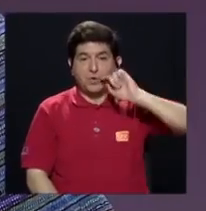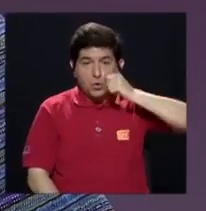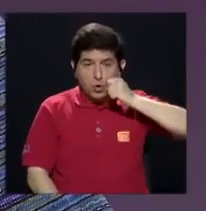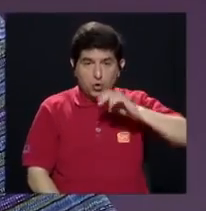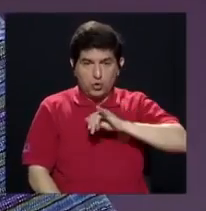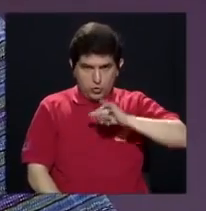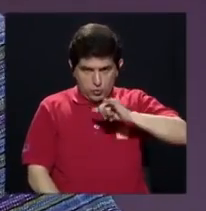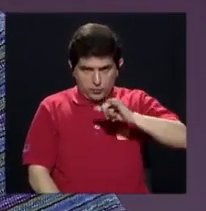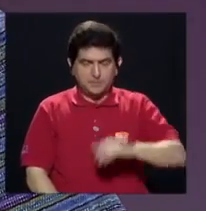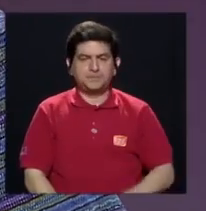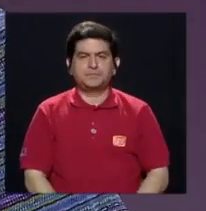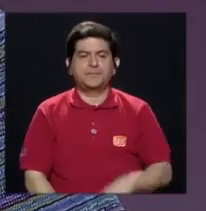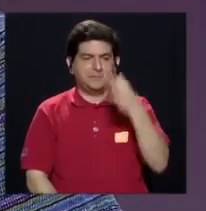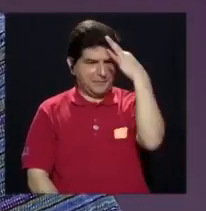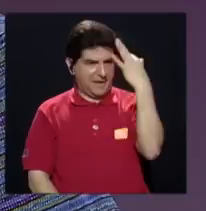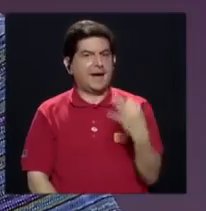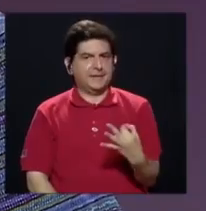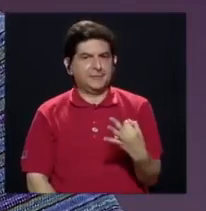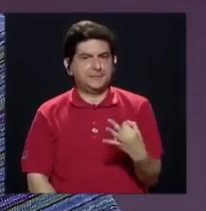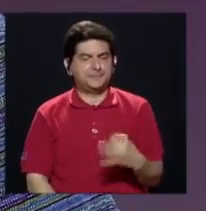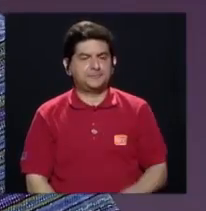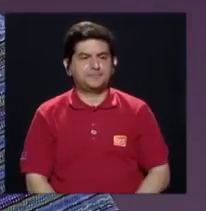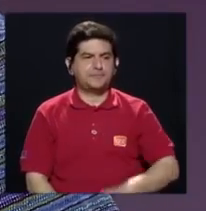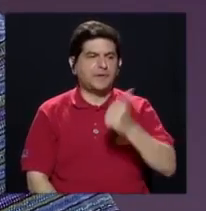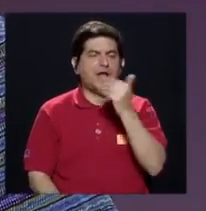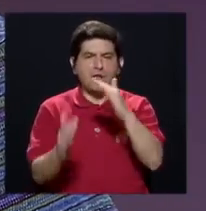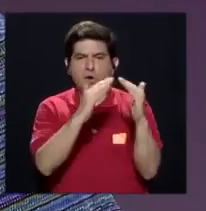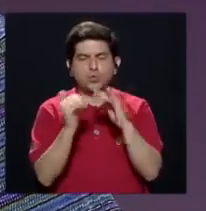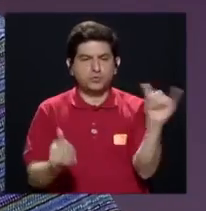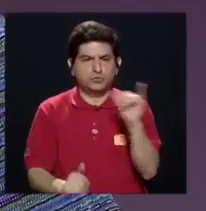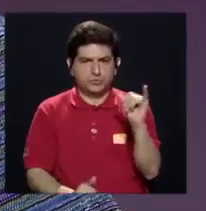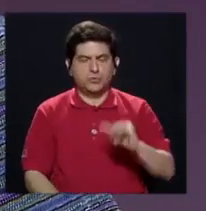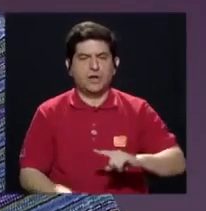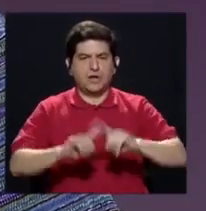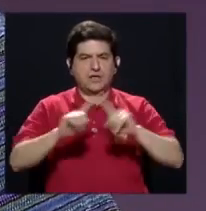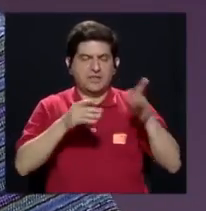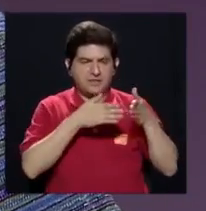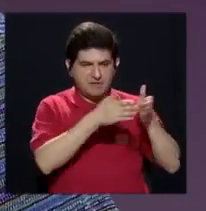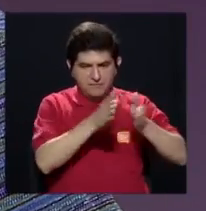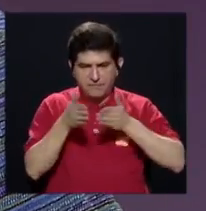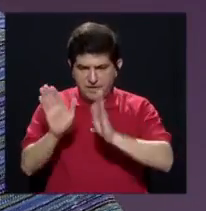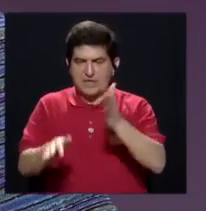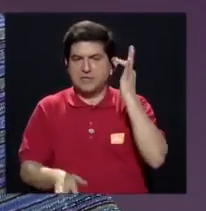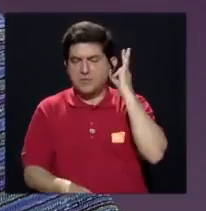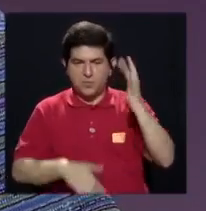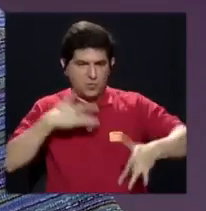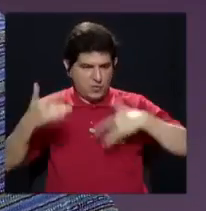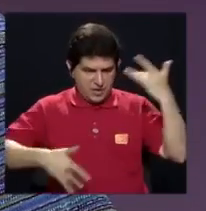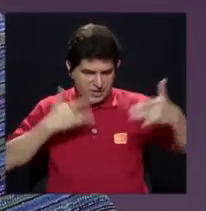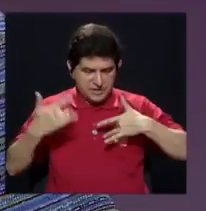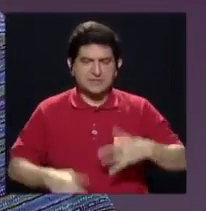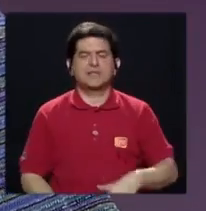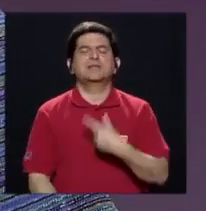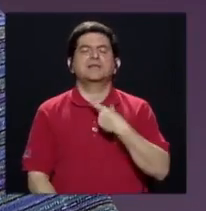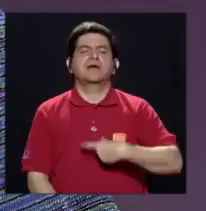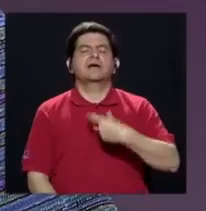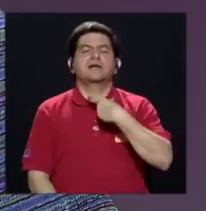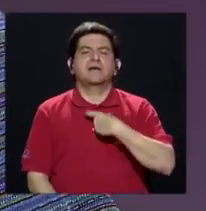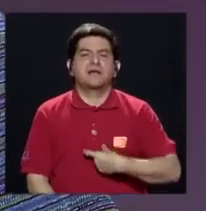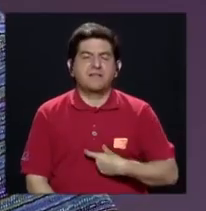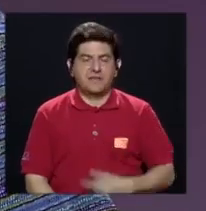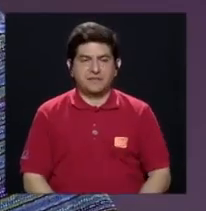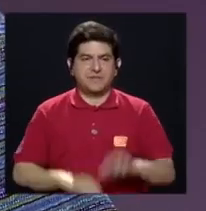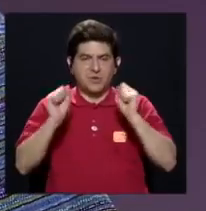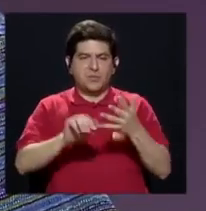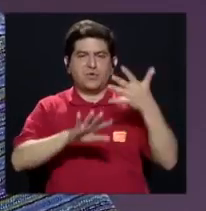común y creo que en ese sentido de otros pueblos también y de otros caminos las mujeres se sienten con el deseo de de